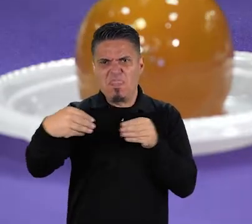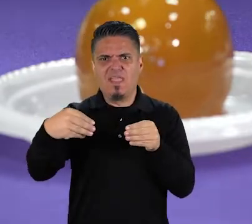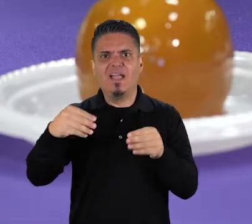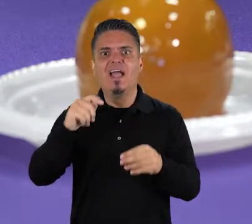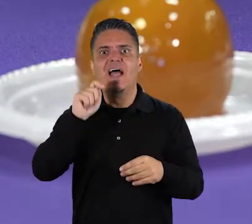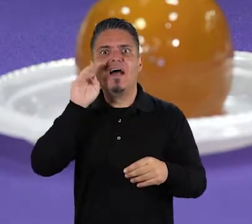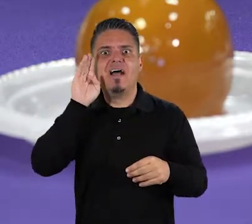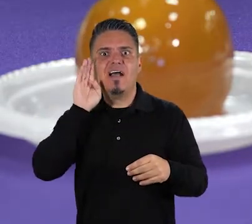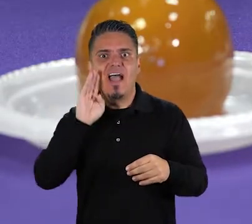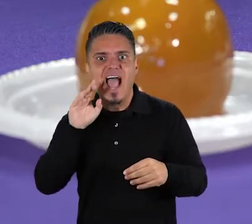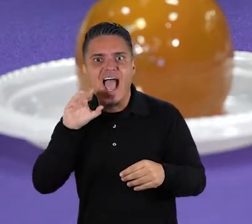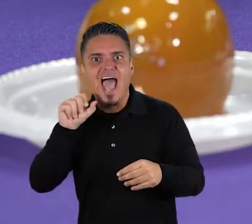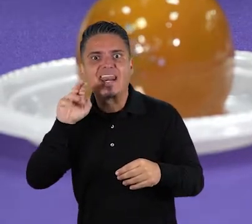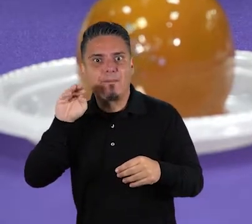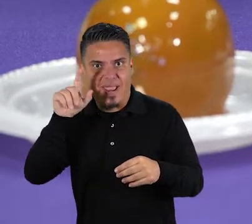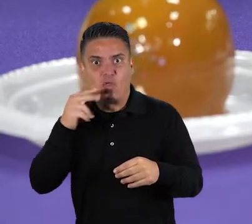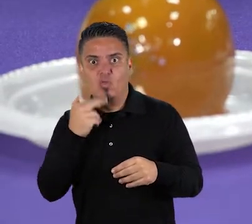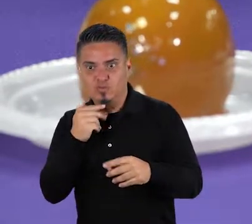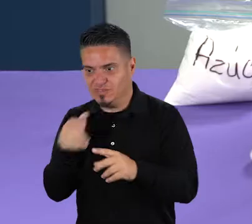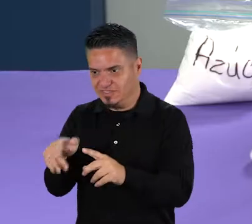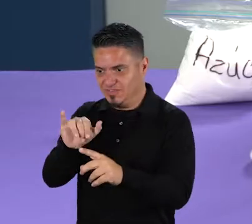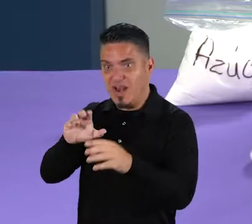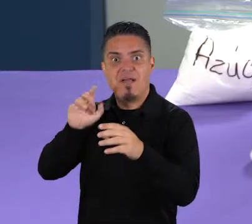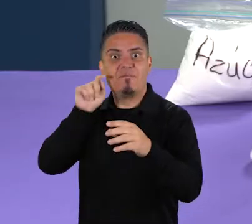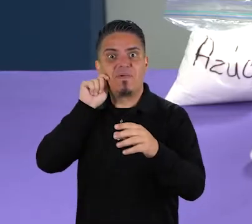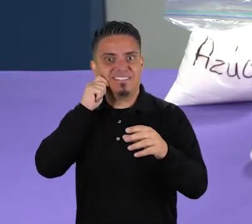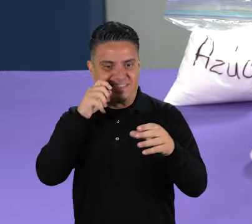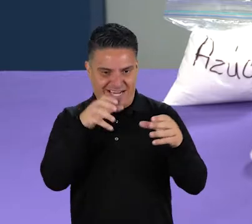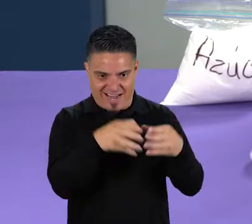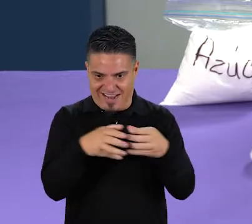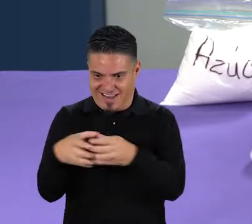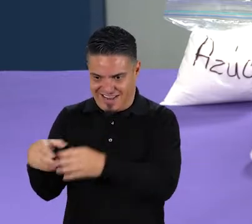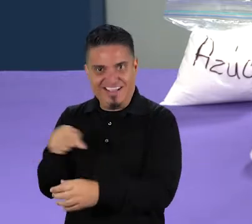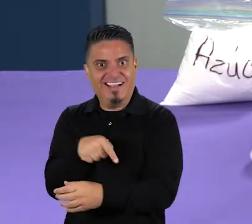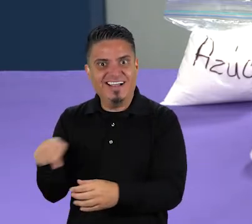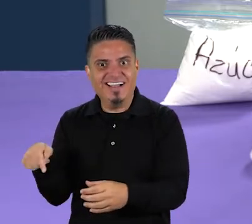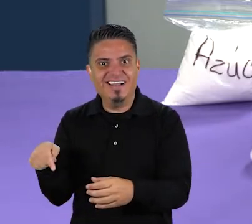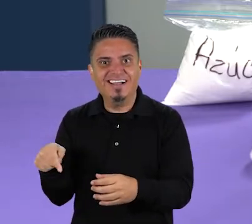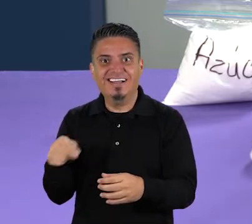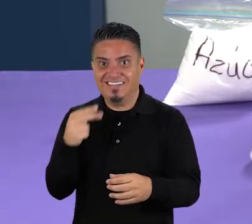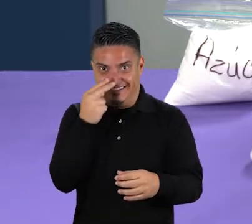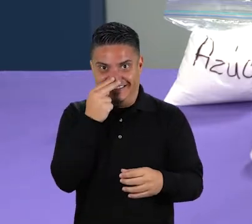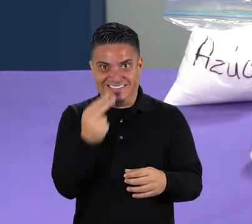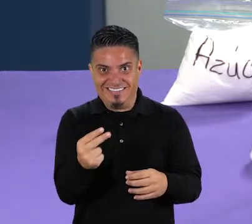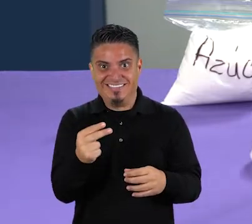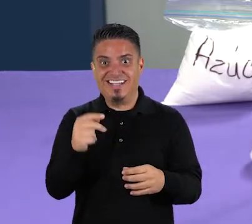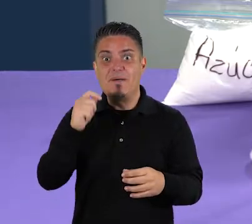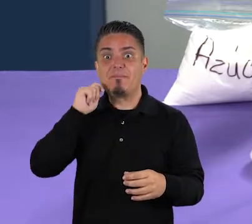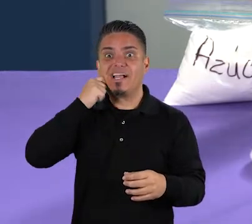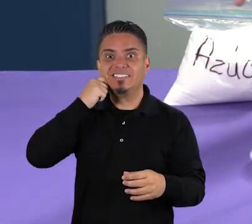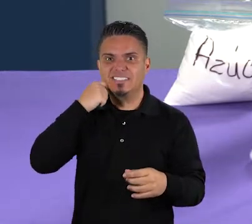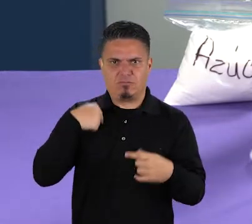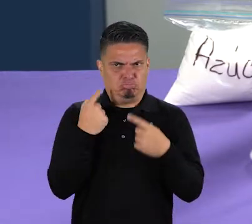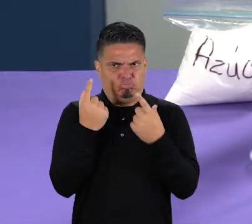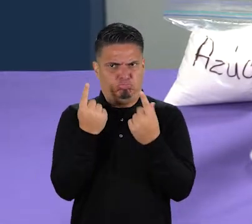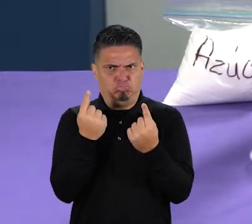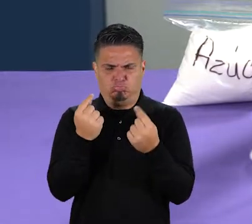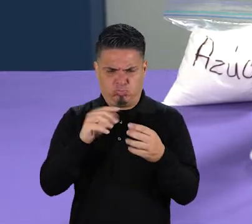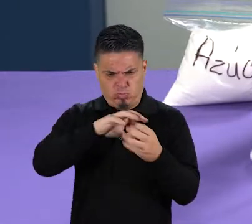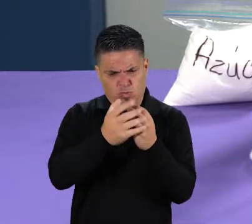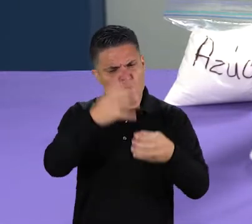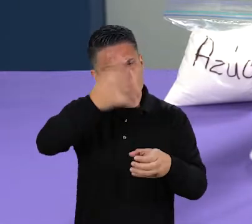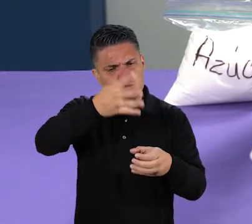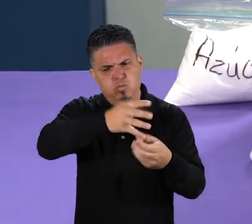nuestras manzanas por aquí. Para preparar estas manzanas debemos limpiarlas, removerles el tallo e insertarle